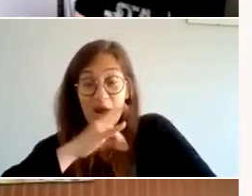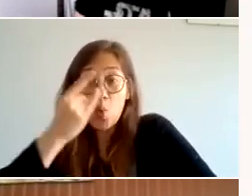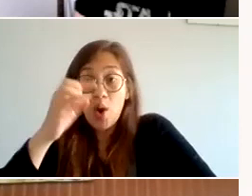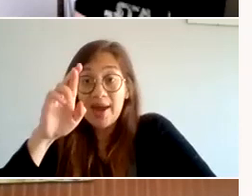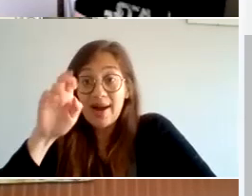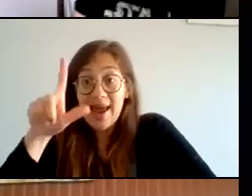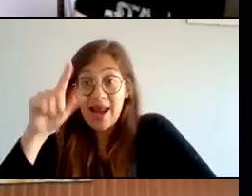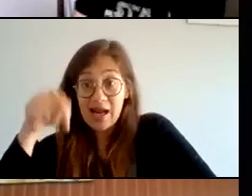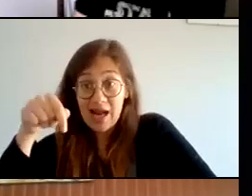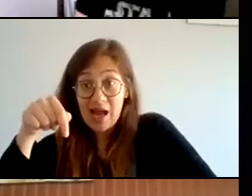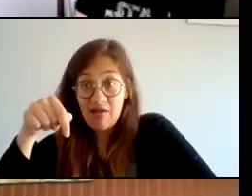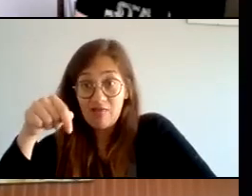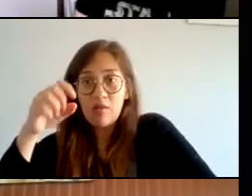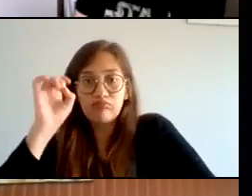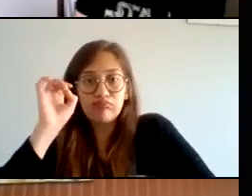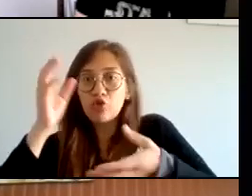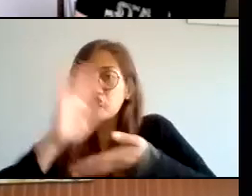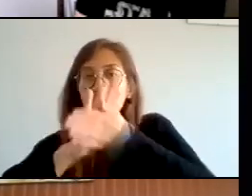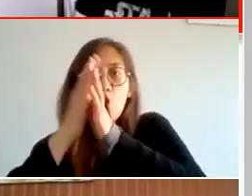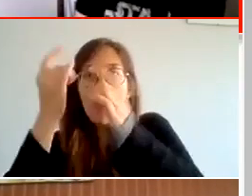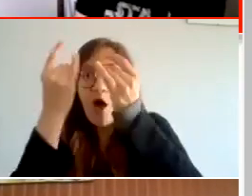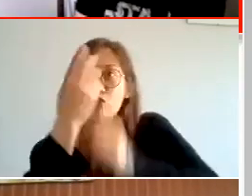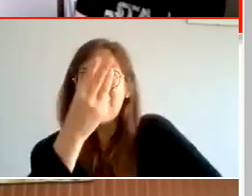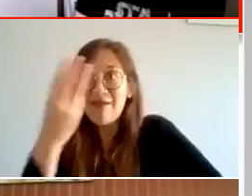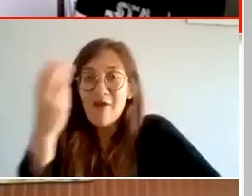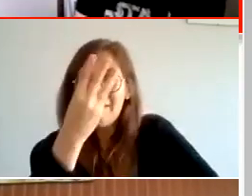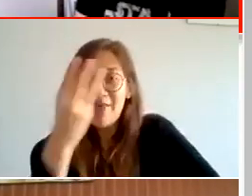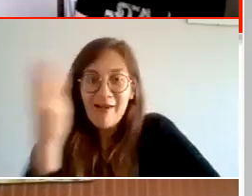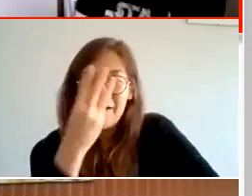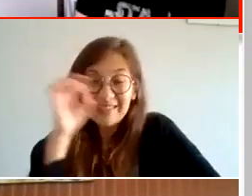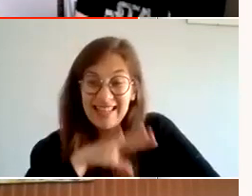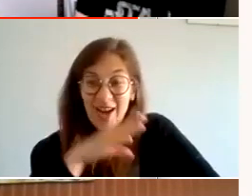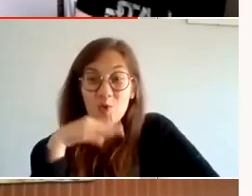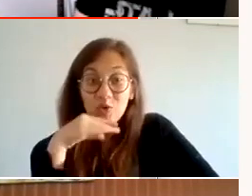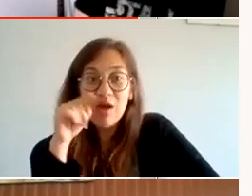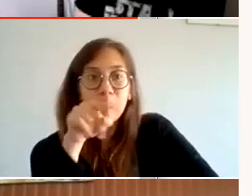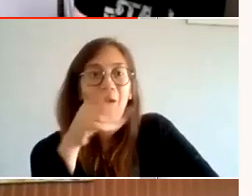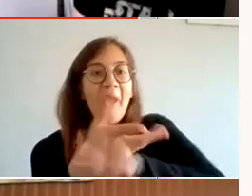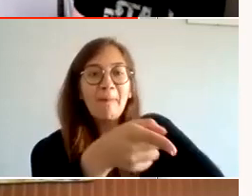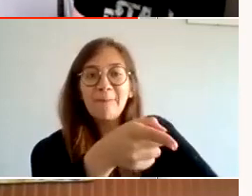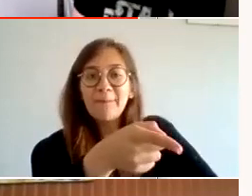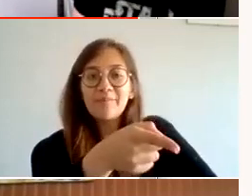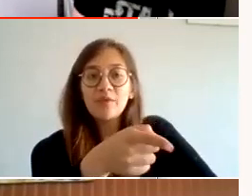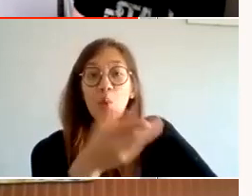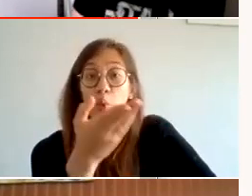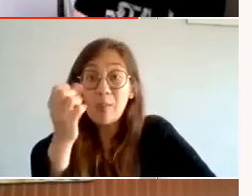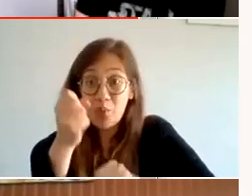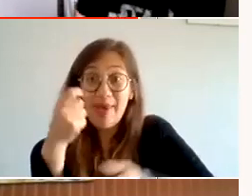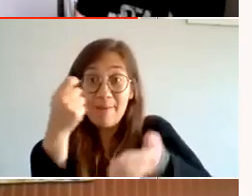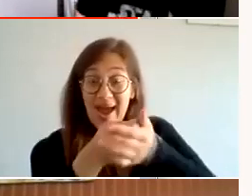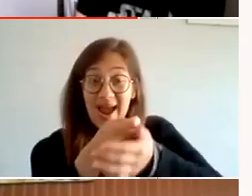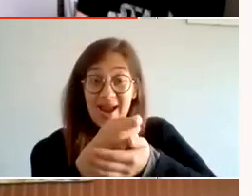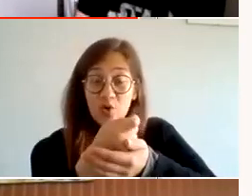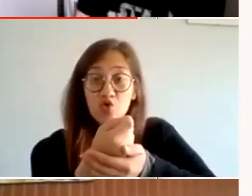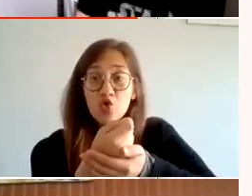uno puede verla acá, puede entrar y tú puedes encontrarte con esta página. tú tienes que pagar un derecho para poder utilizar un